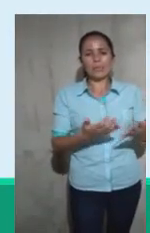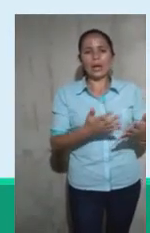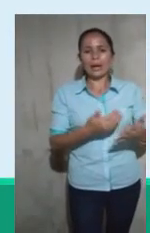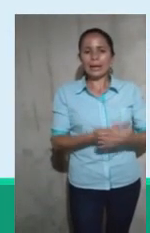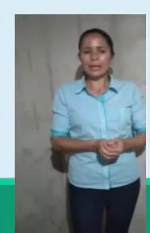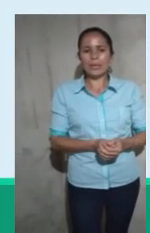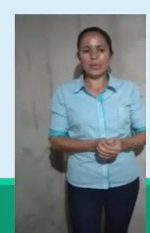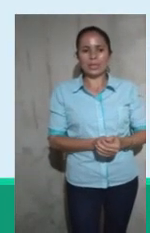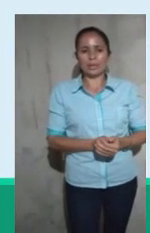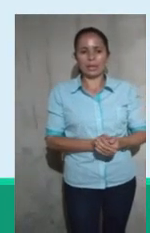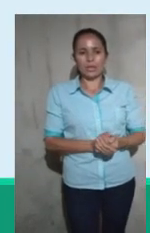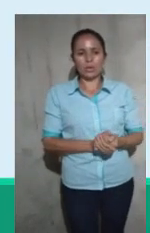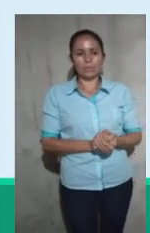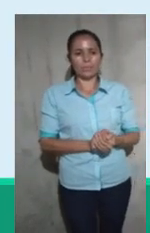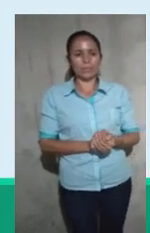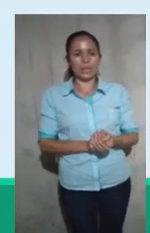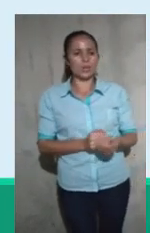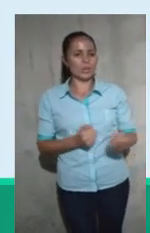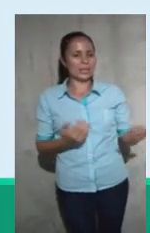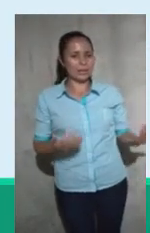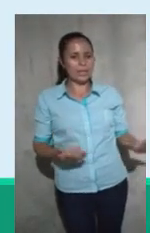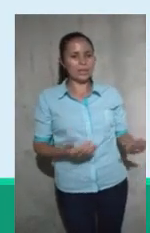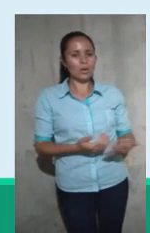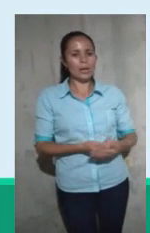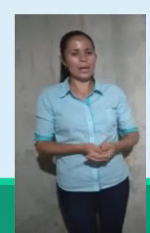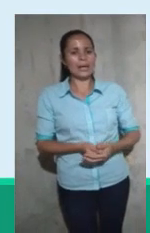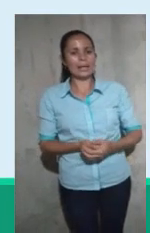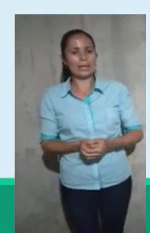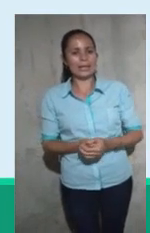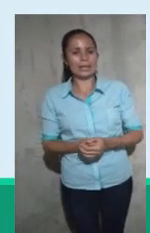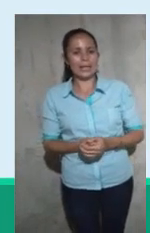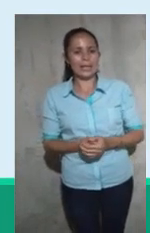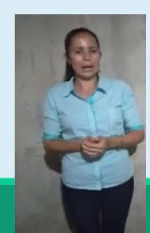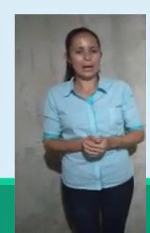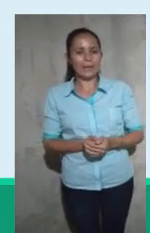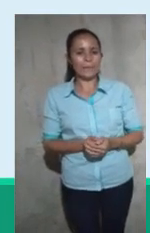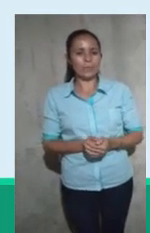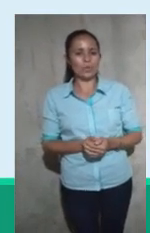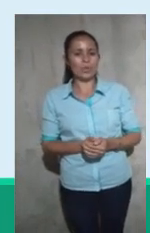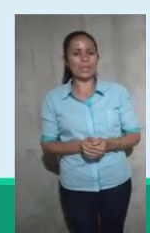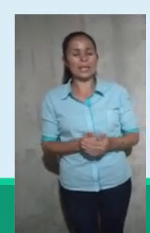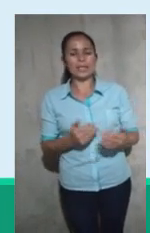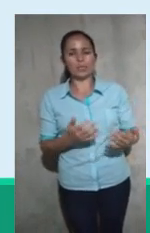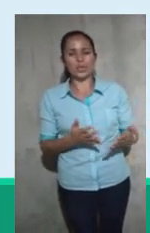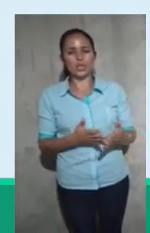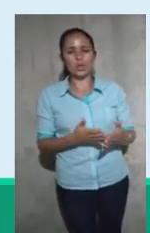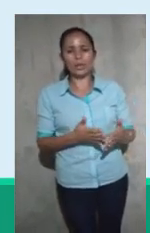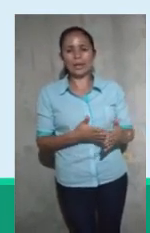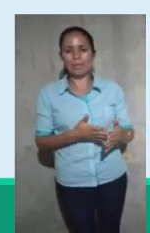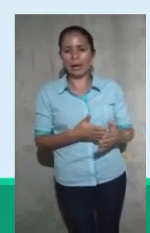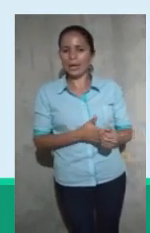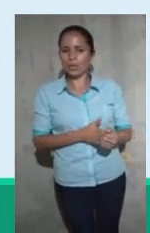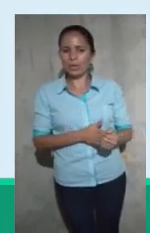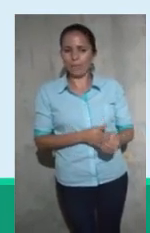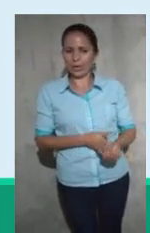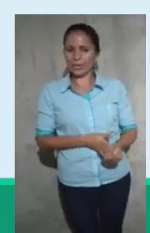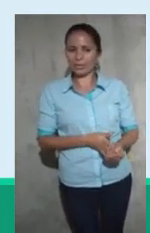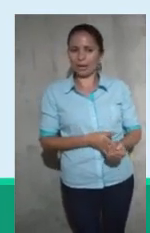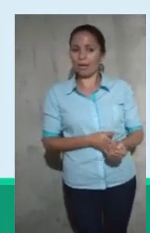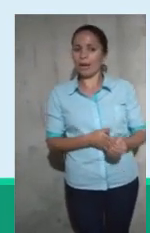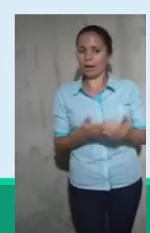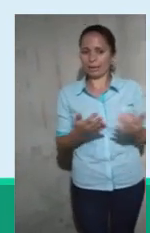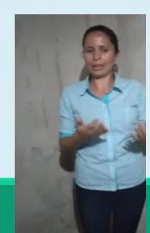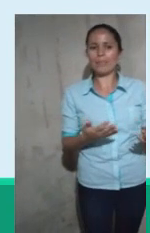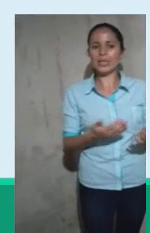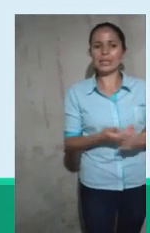También tenemos la carta de presentación. Es un escrito en el que se señala nuestra disposición a trabajar en una